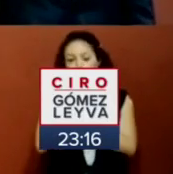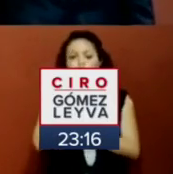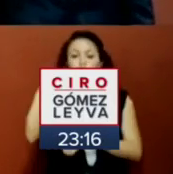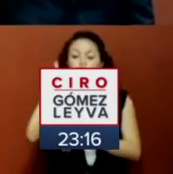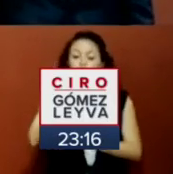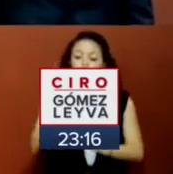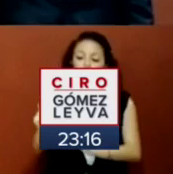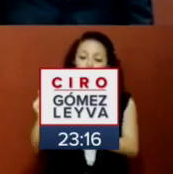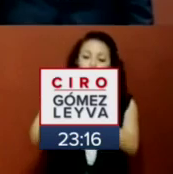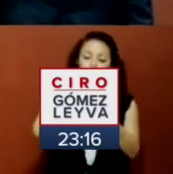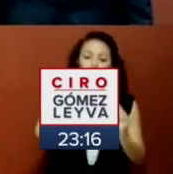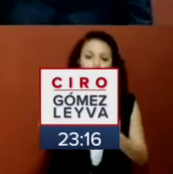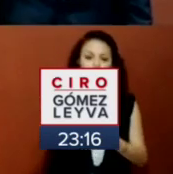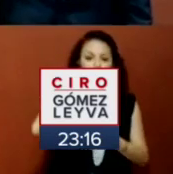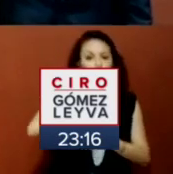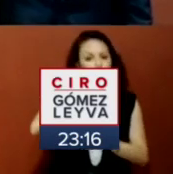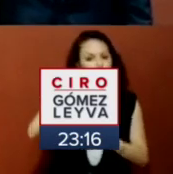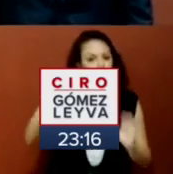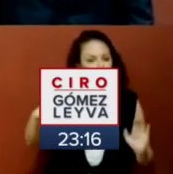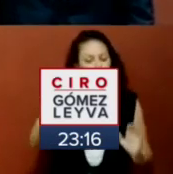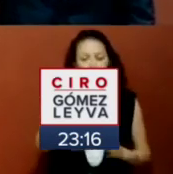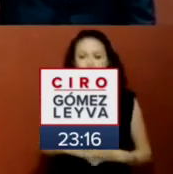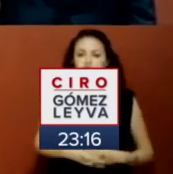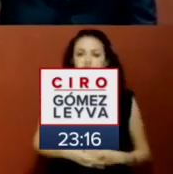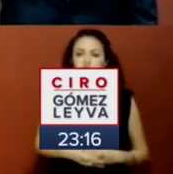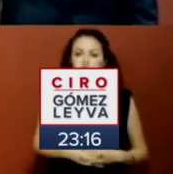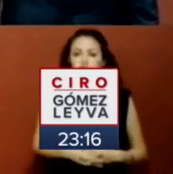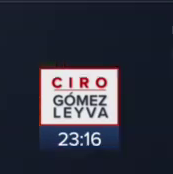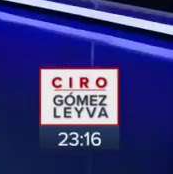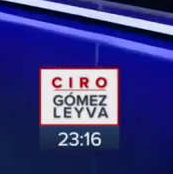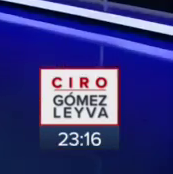pero no lo etiquetan a Michoacán.